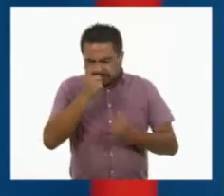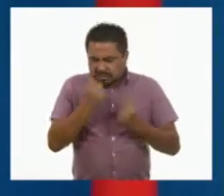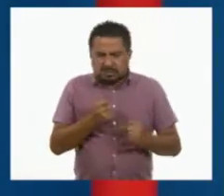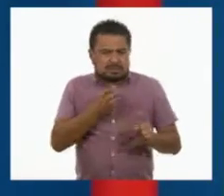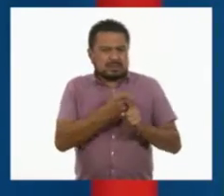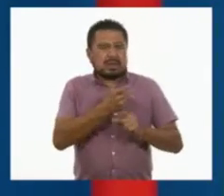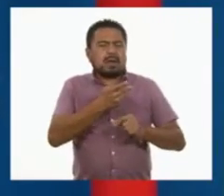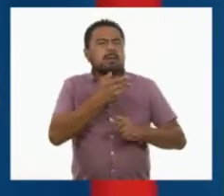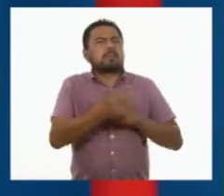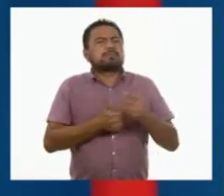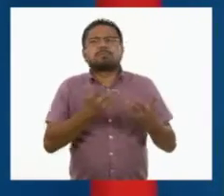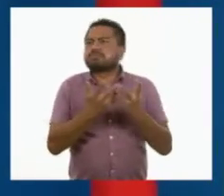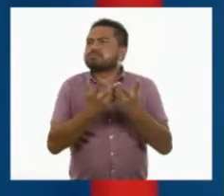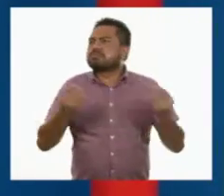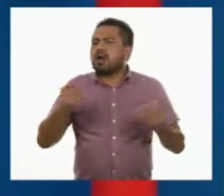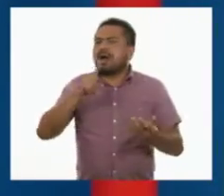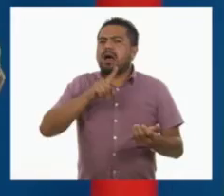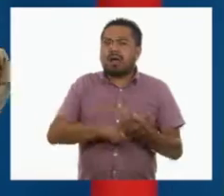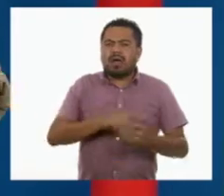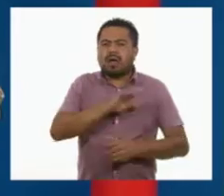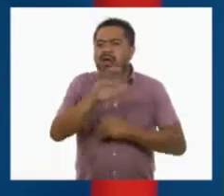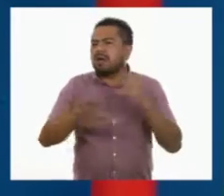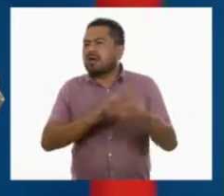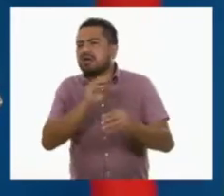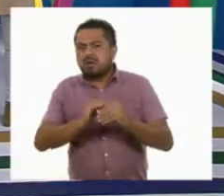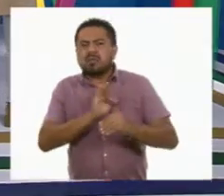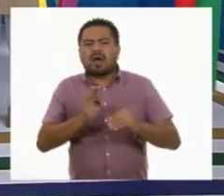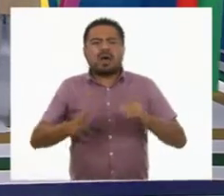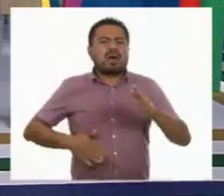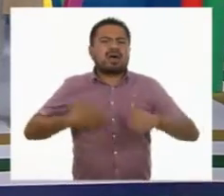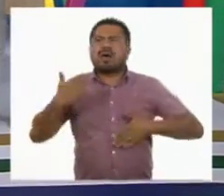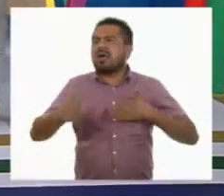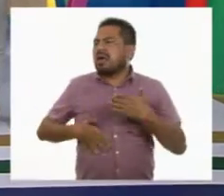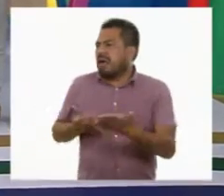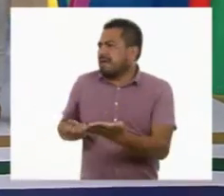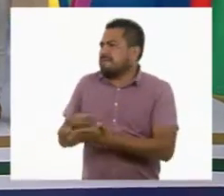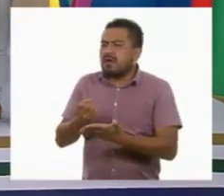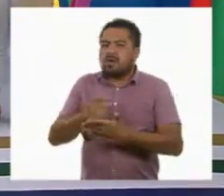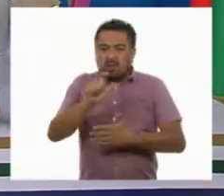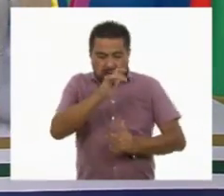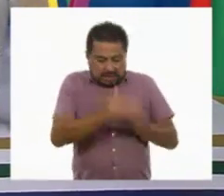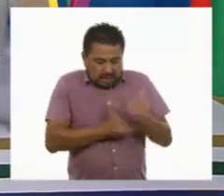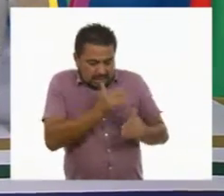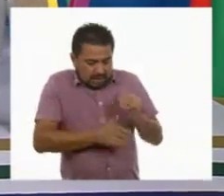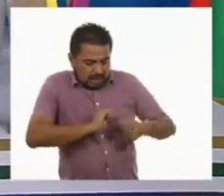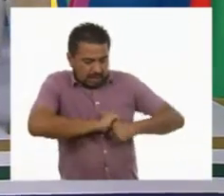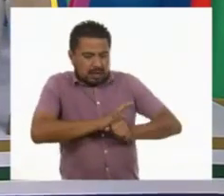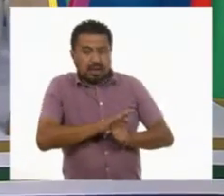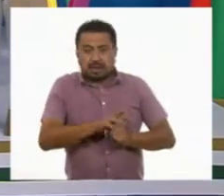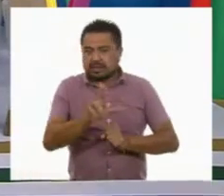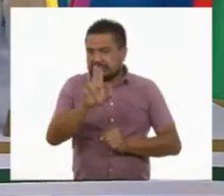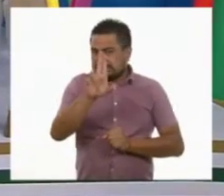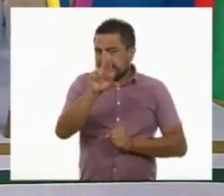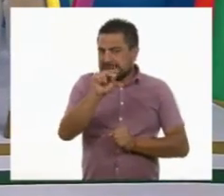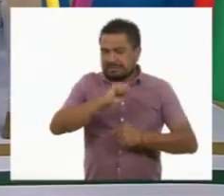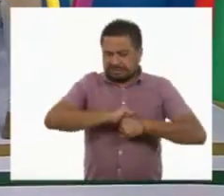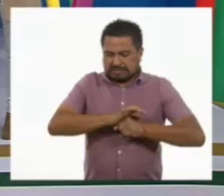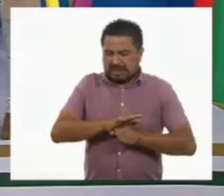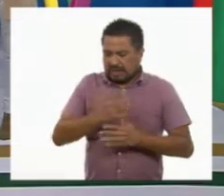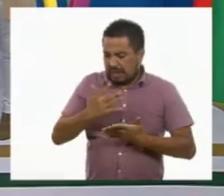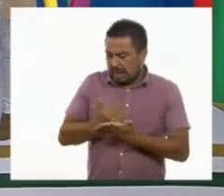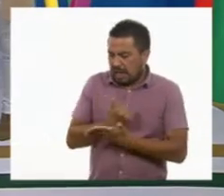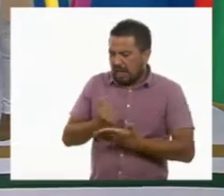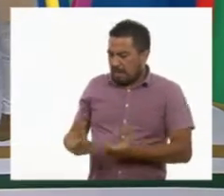también pasará y que todos saldremos a celebrar la vida cuando todo termine. Así es. No permitiremos que el Conde Aflicción gane